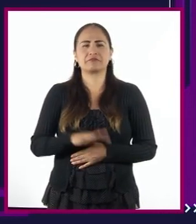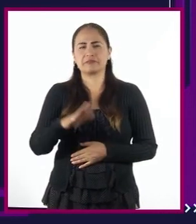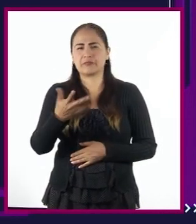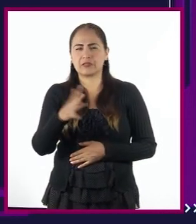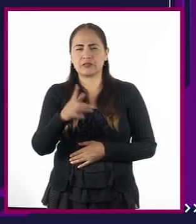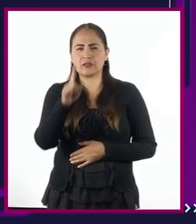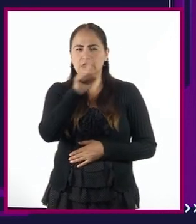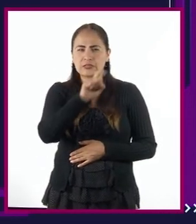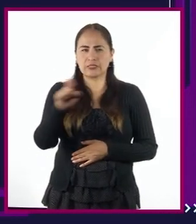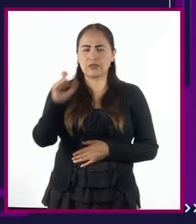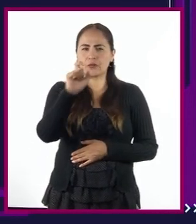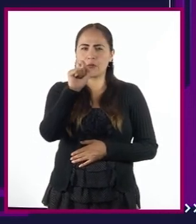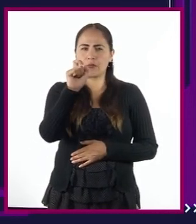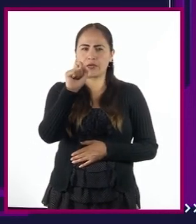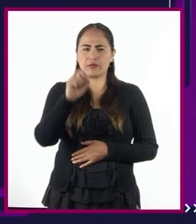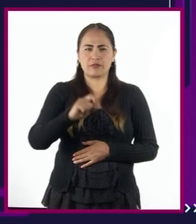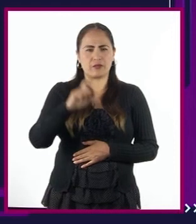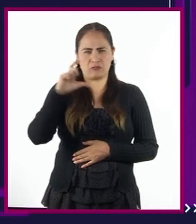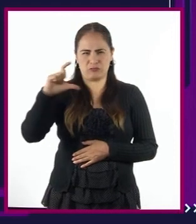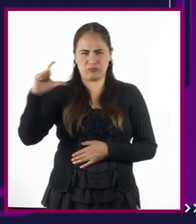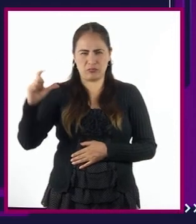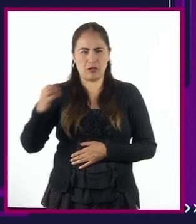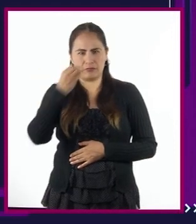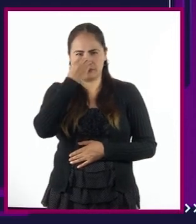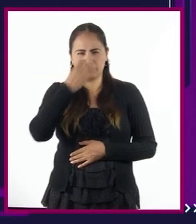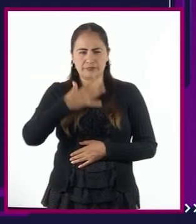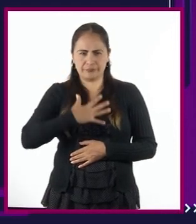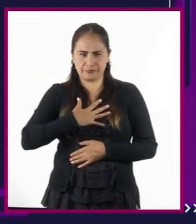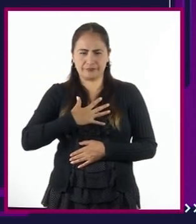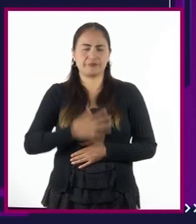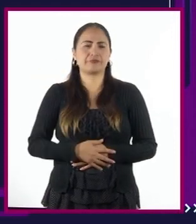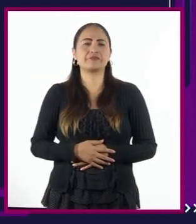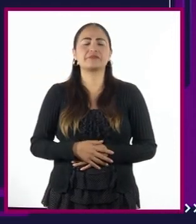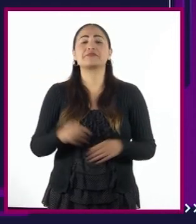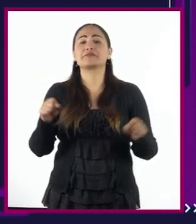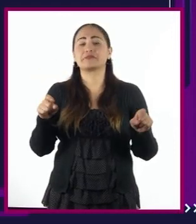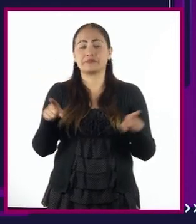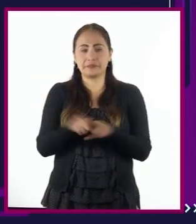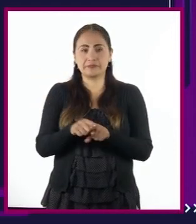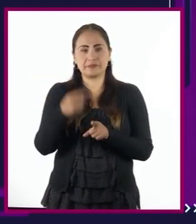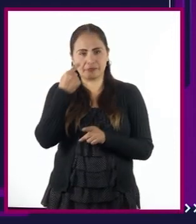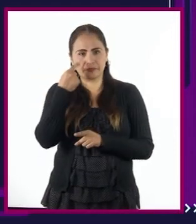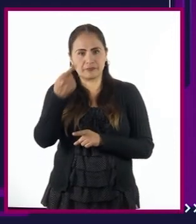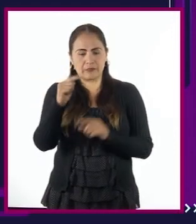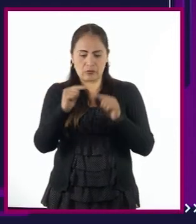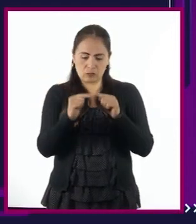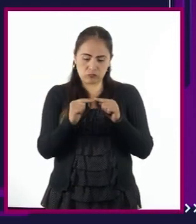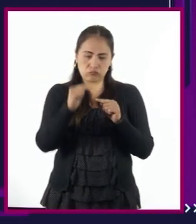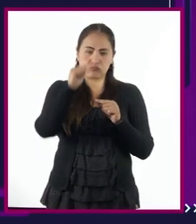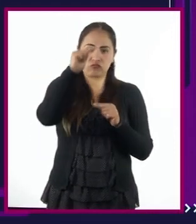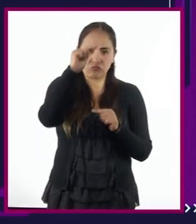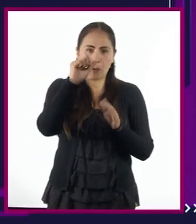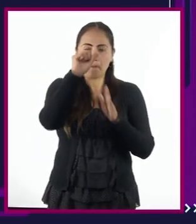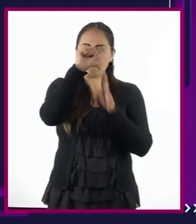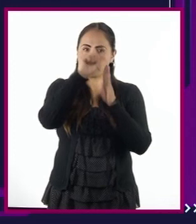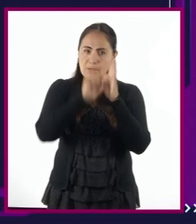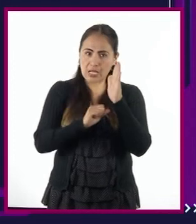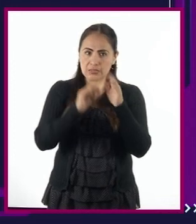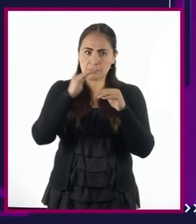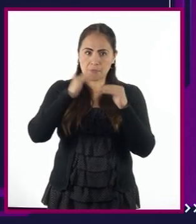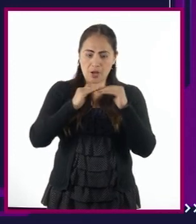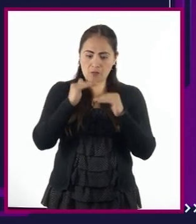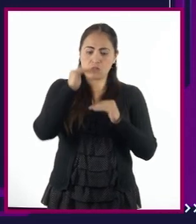de 120 perfumes. También se puede afirmar que el mayor incremento mensual en las ventas